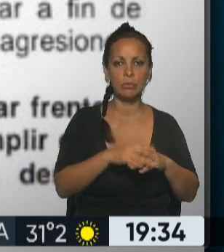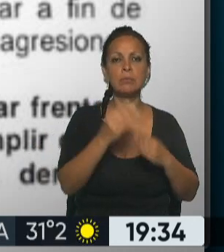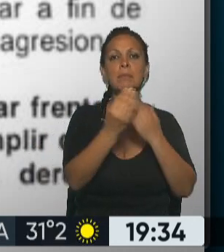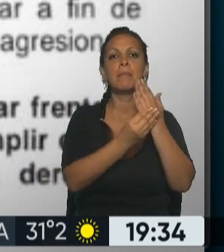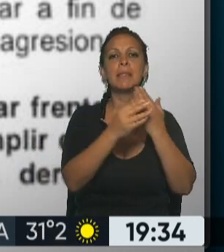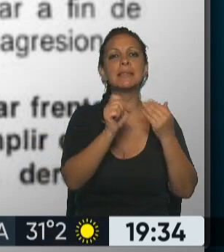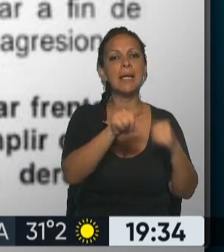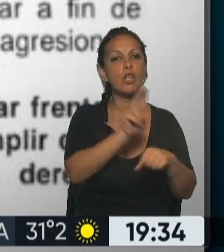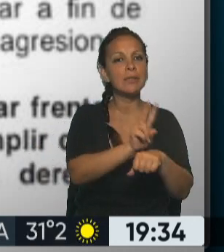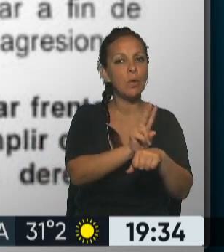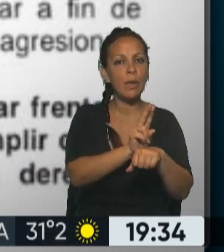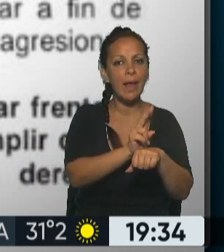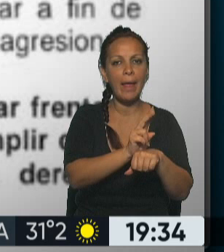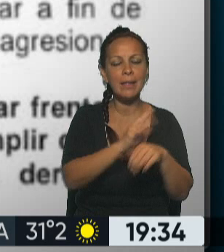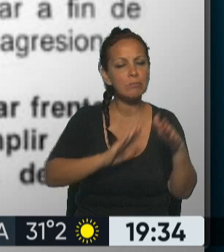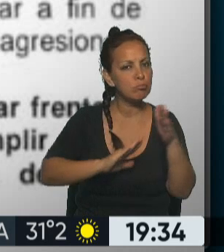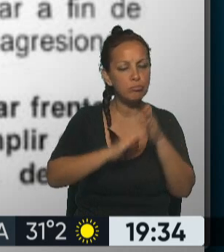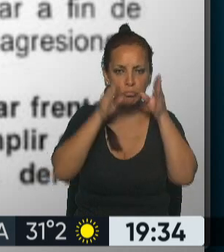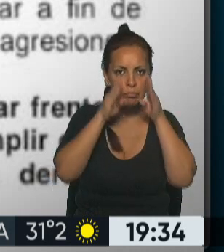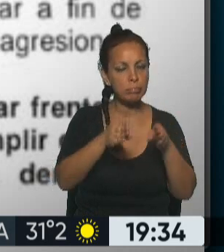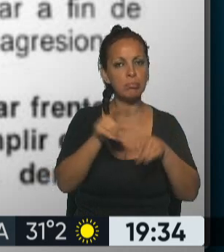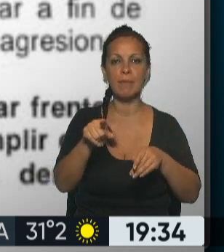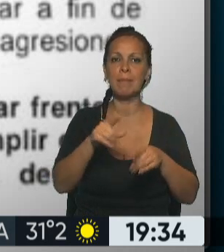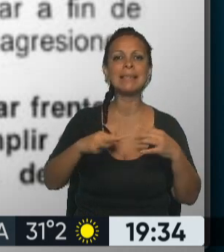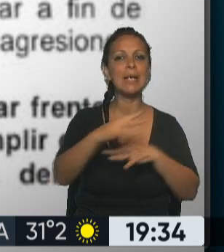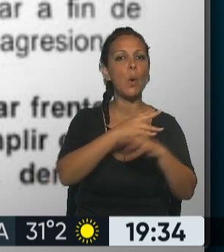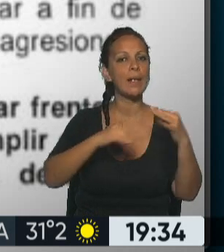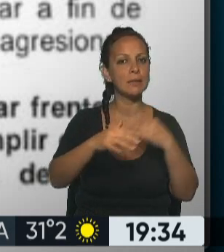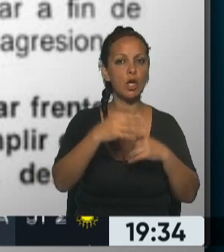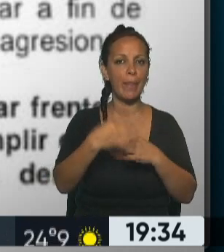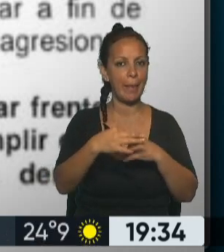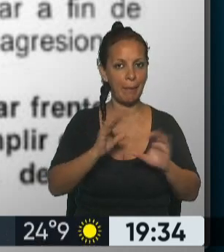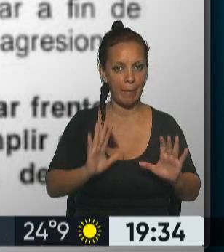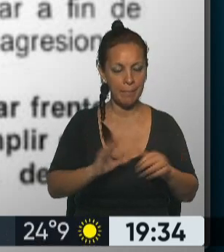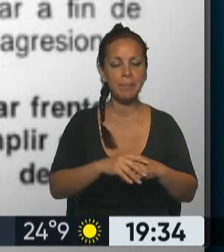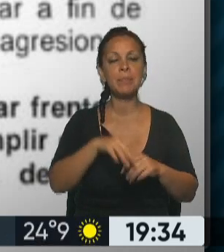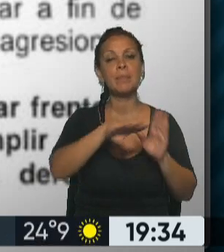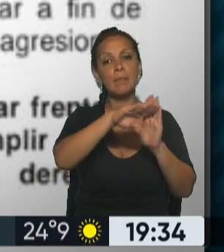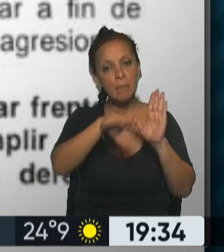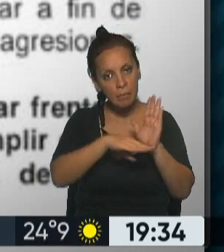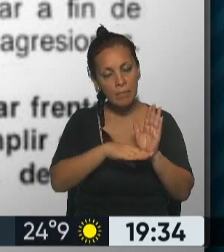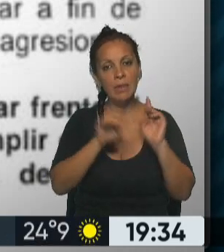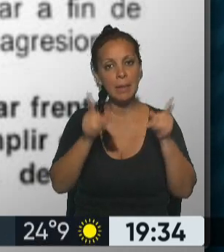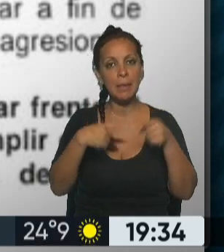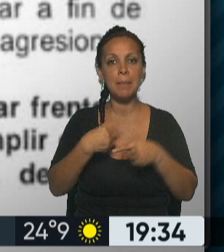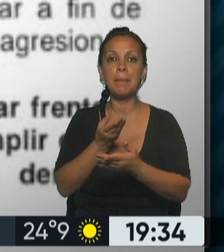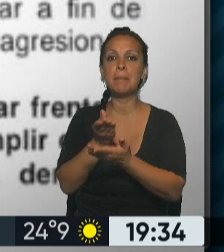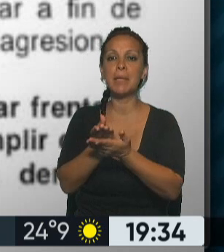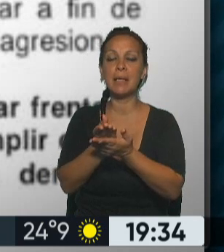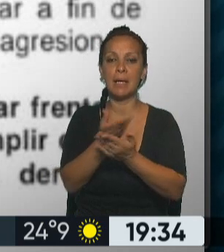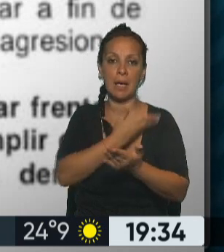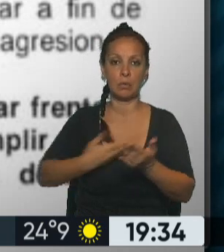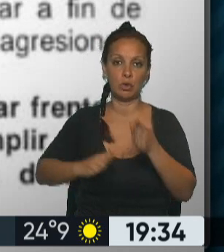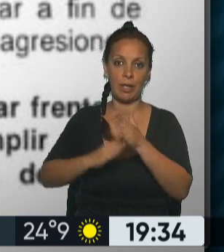Seguridad la circulación, por eso la CGT se encarga de marcar esto, y cierra diciendo, solicitamos también a las autoridades de la ciudad que ejerzan un